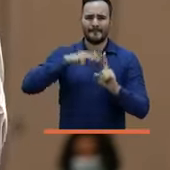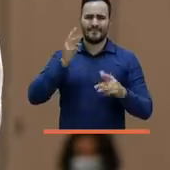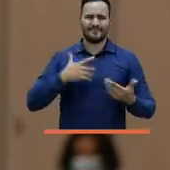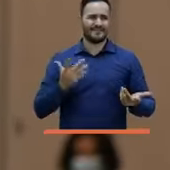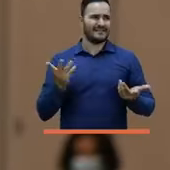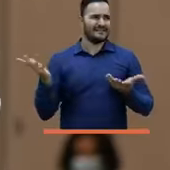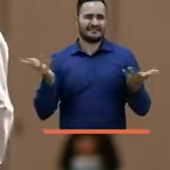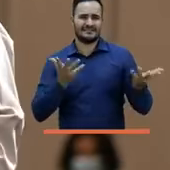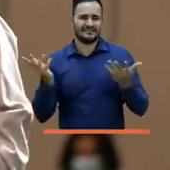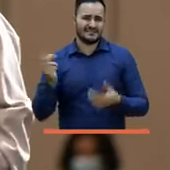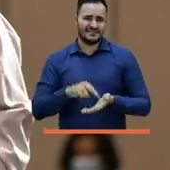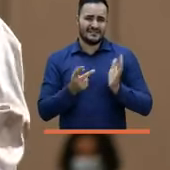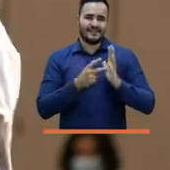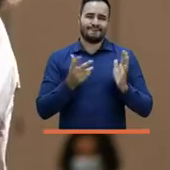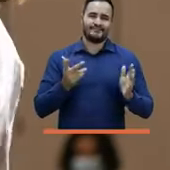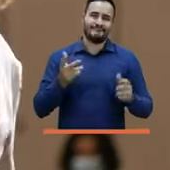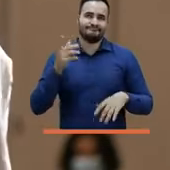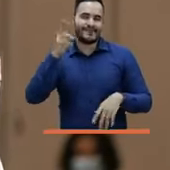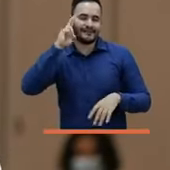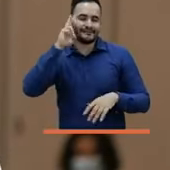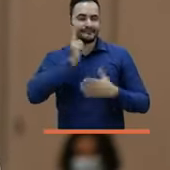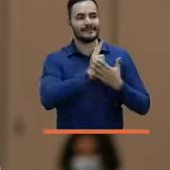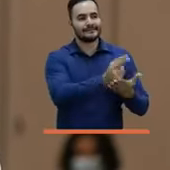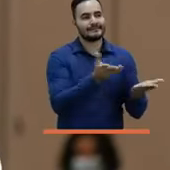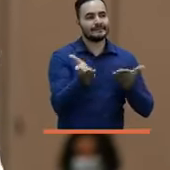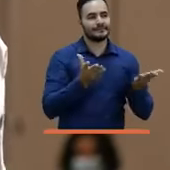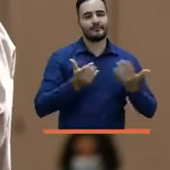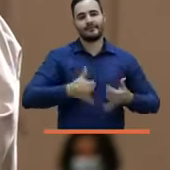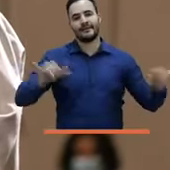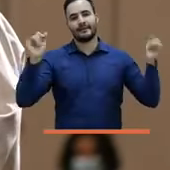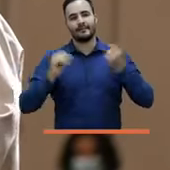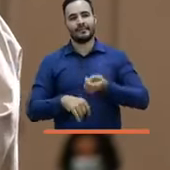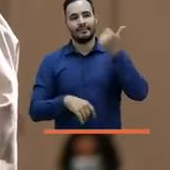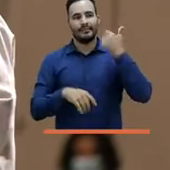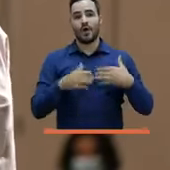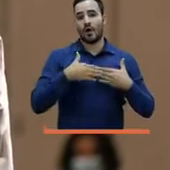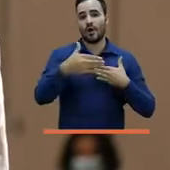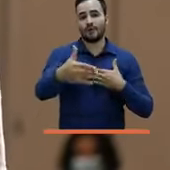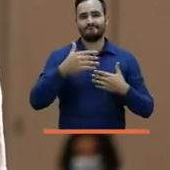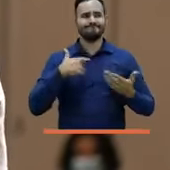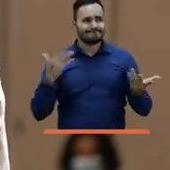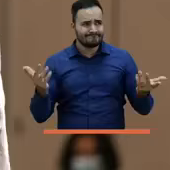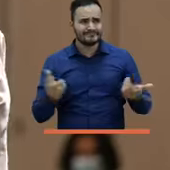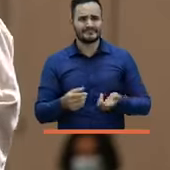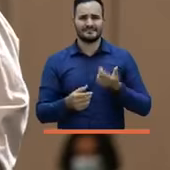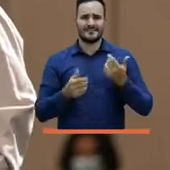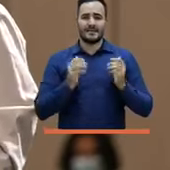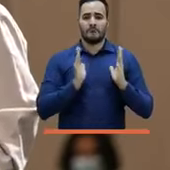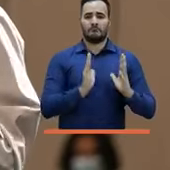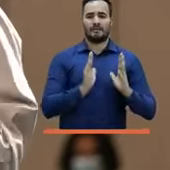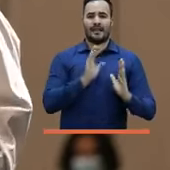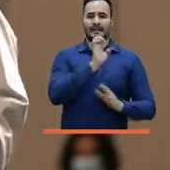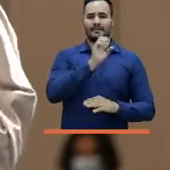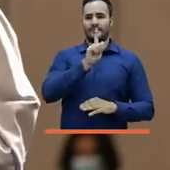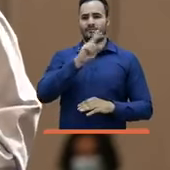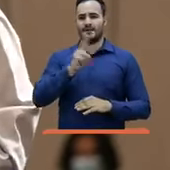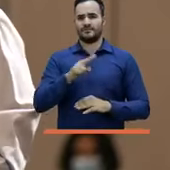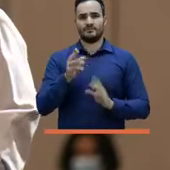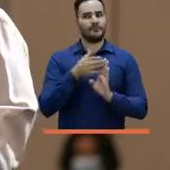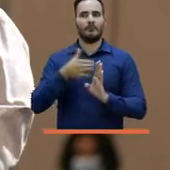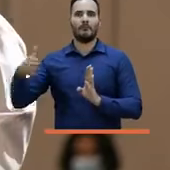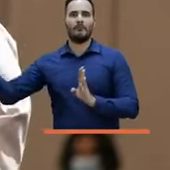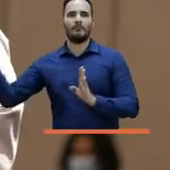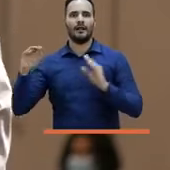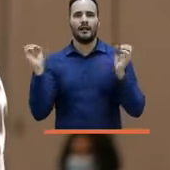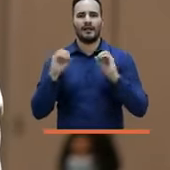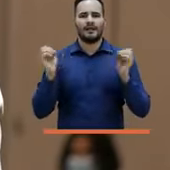eso es una prestación de servicios y los tres primeros meses del año y también hay que decirlo el estado es uno de los principales generadores de este